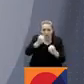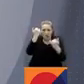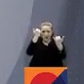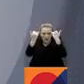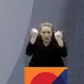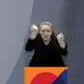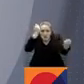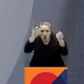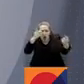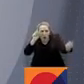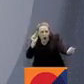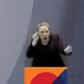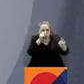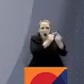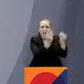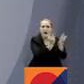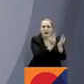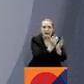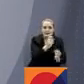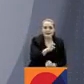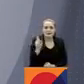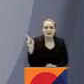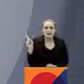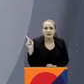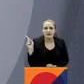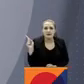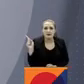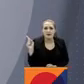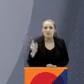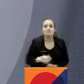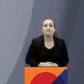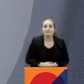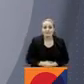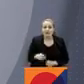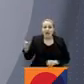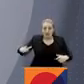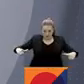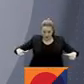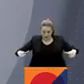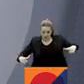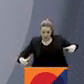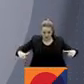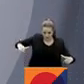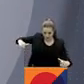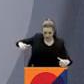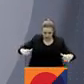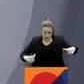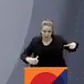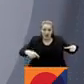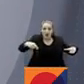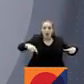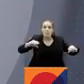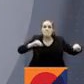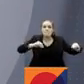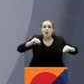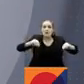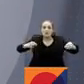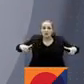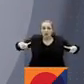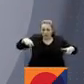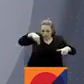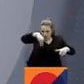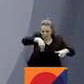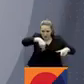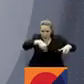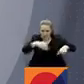mojarse y llegar hasta su vivienda, mire, vean. Esta tapa plástica se ha convertido en el medio de transporte de 18 niños del corregimiento Montequeira